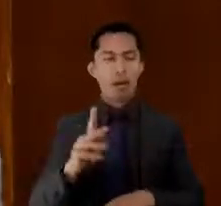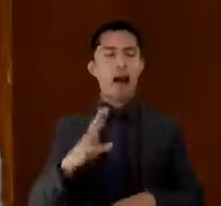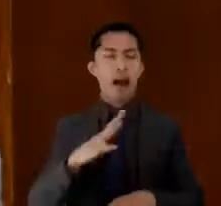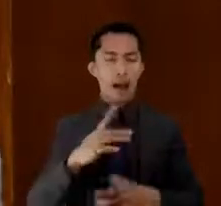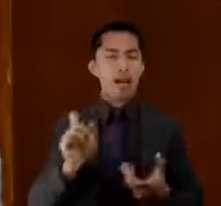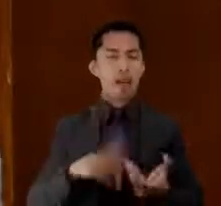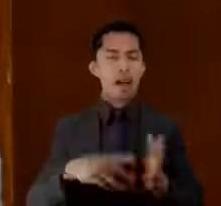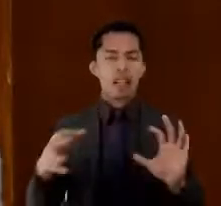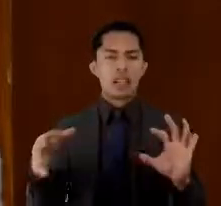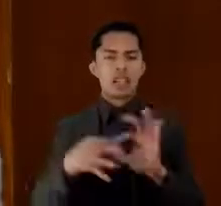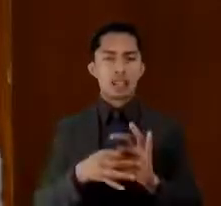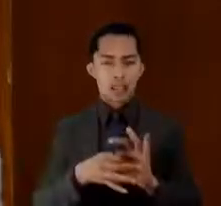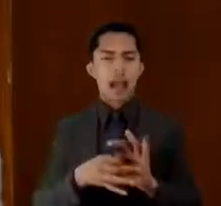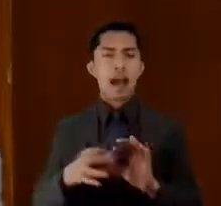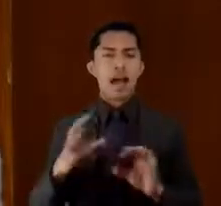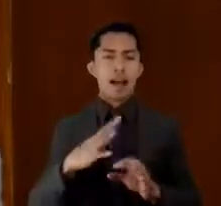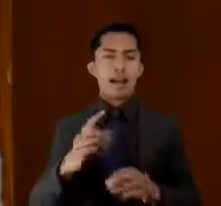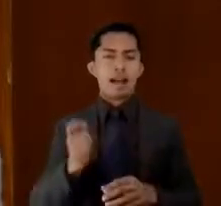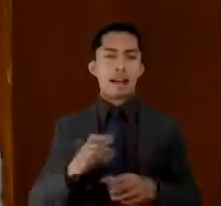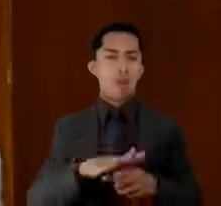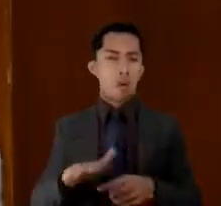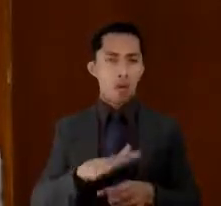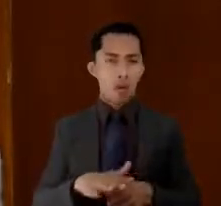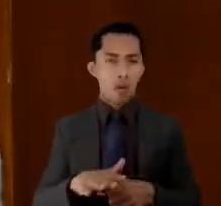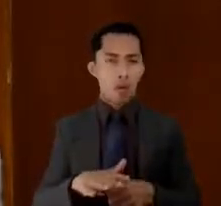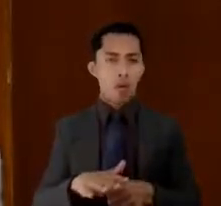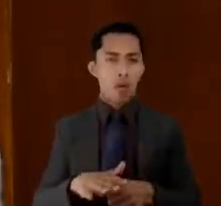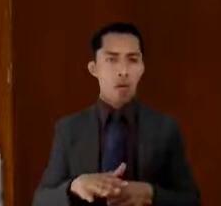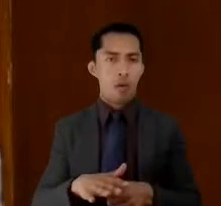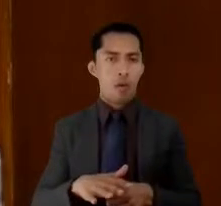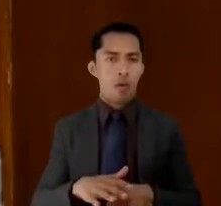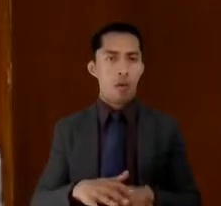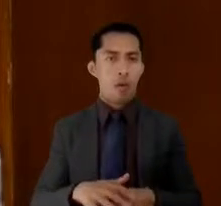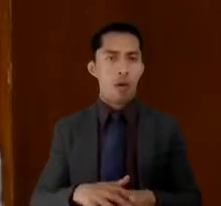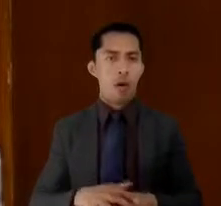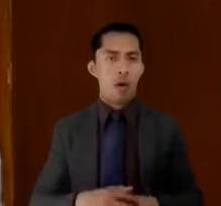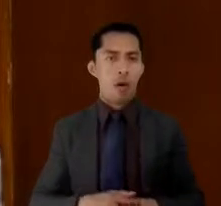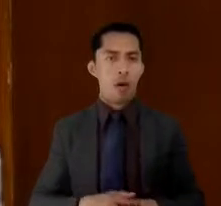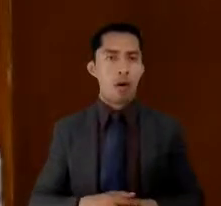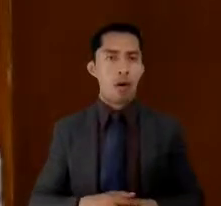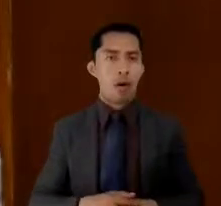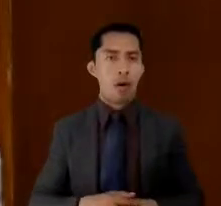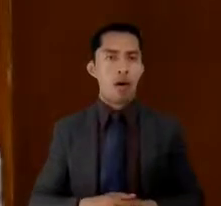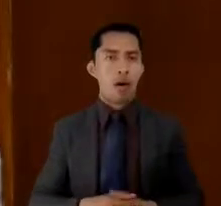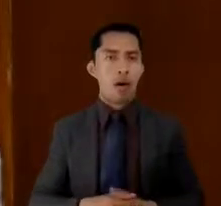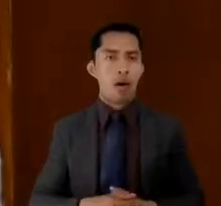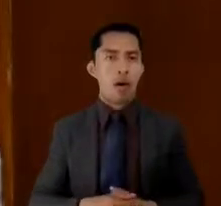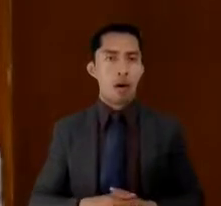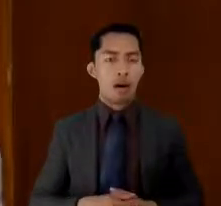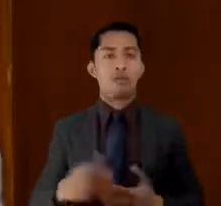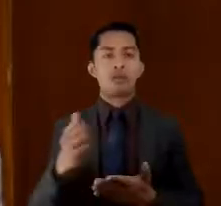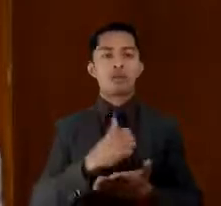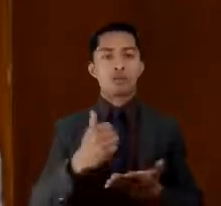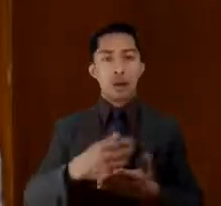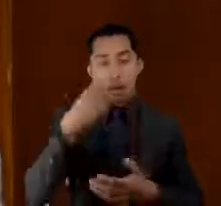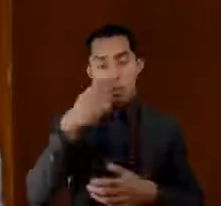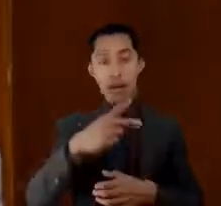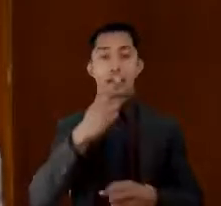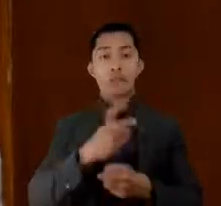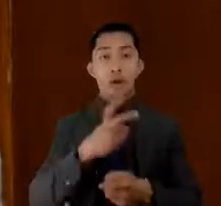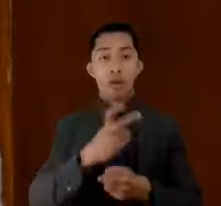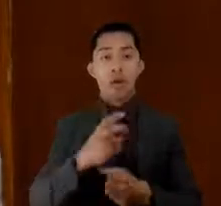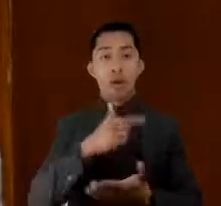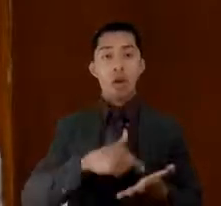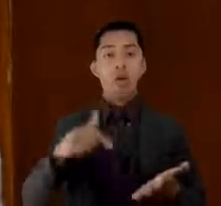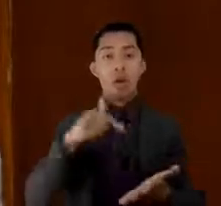estrecha relación que existe entre el Estado de México y la Ciudad de México, es vital subrayar: la Ciudad de México ocupa el segundo lugar